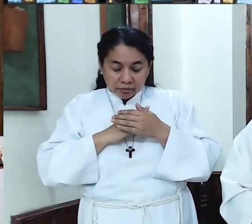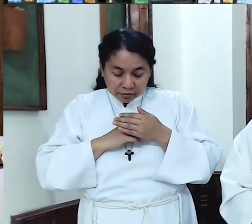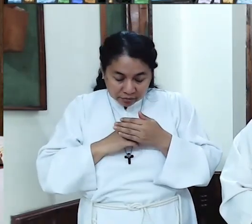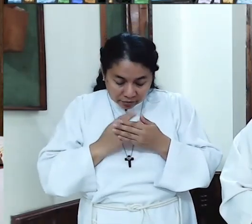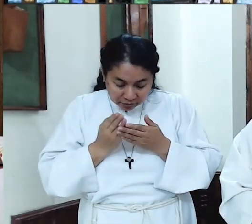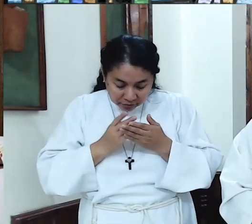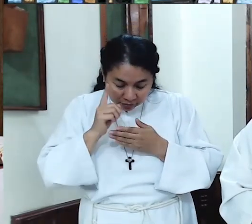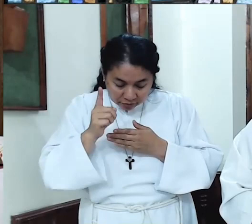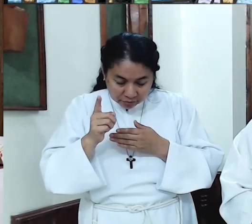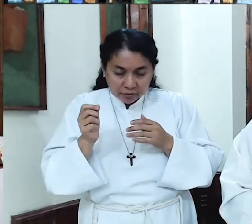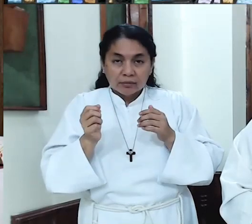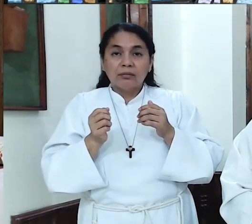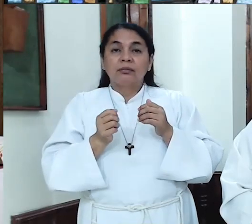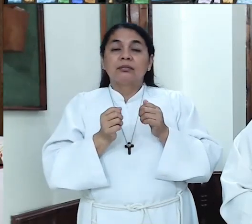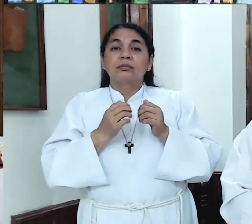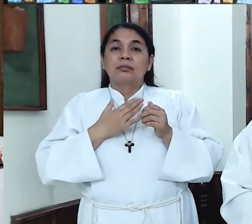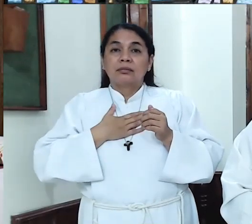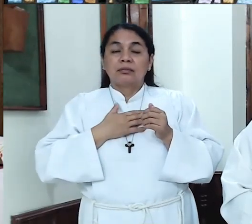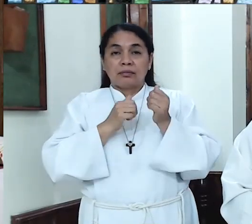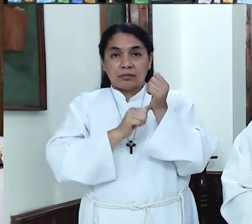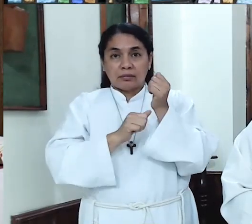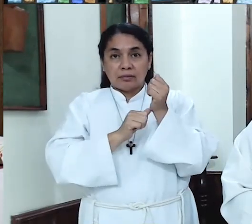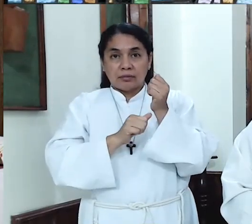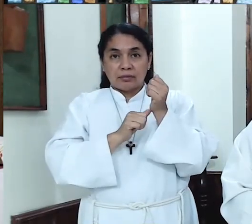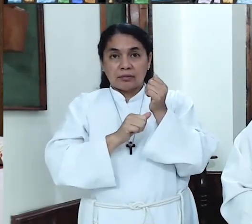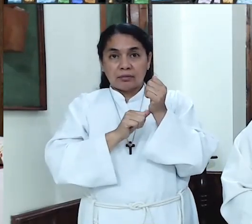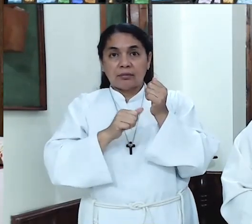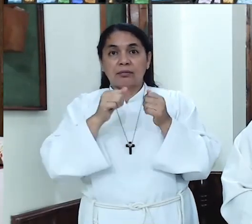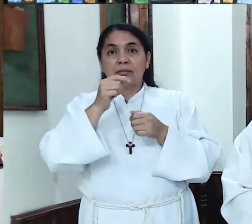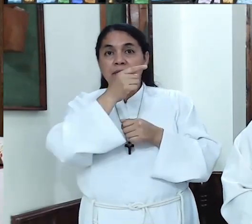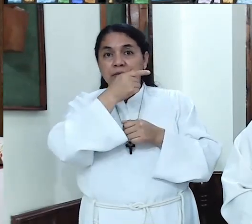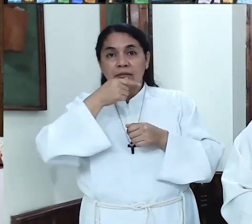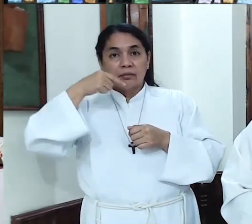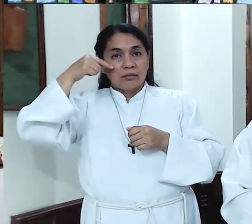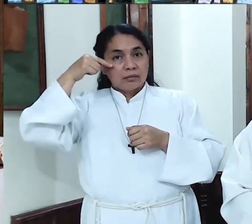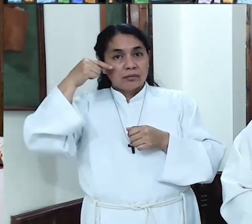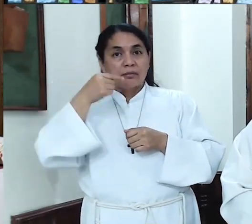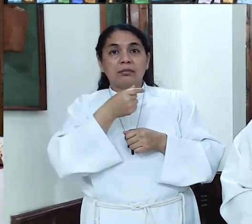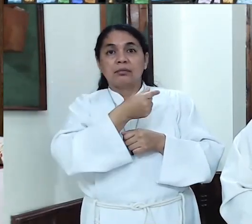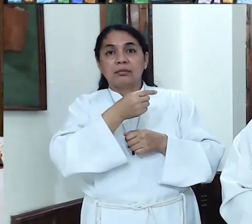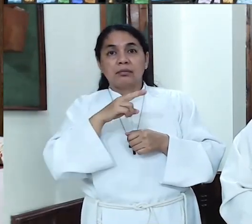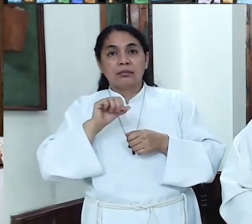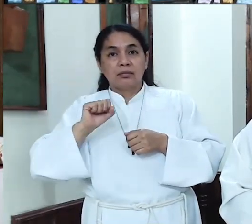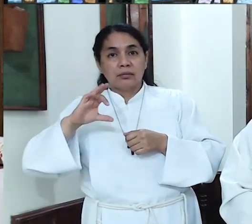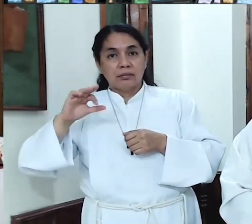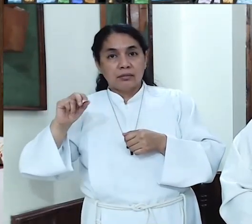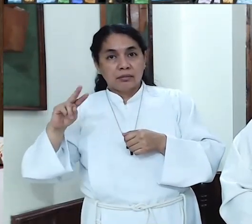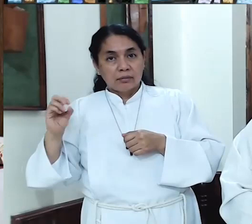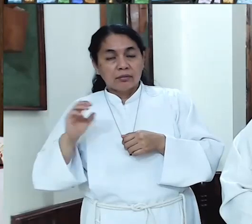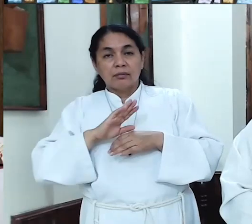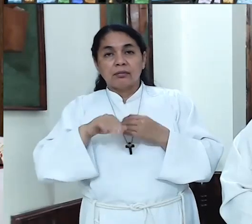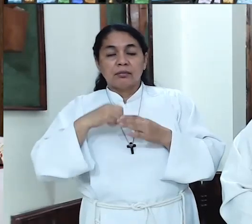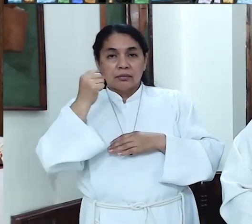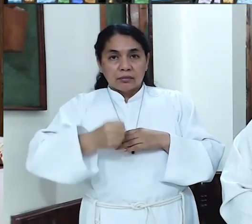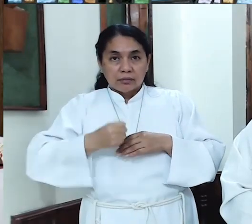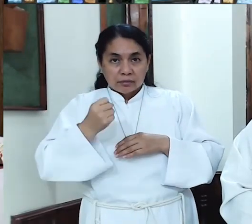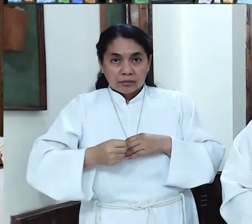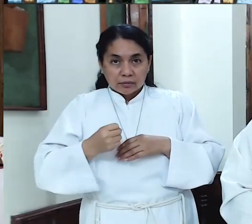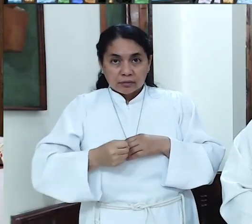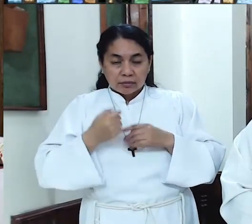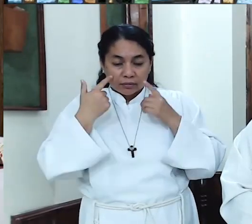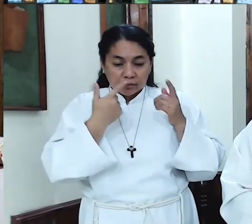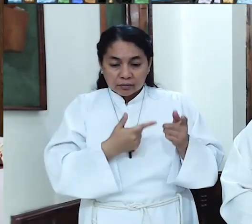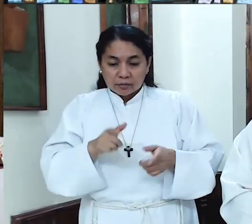tuyo, con mis hermanos Gerardo y Gustavo, y de todos los pastores que cuida tu